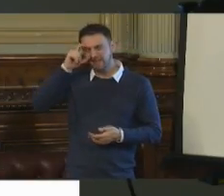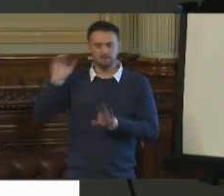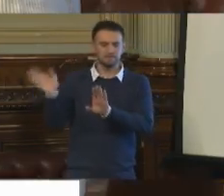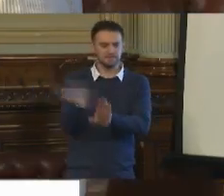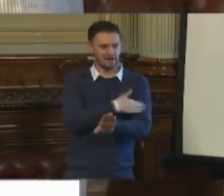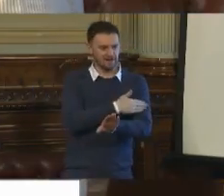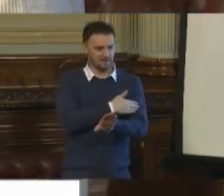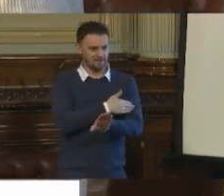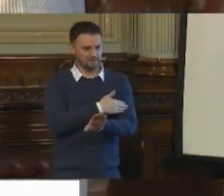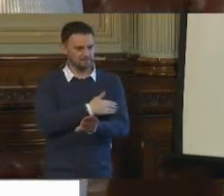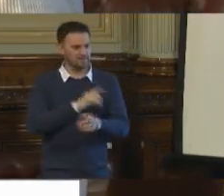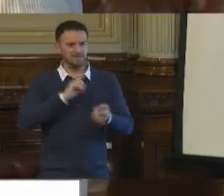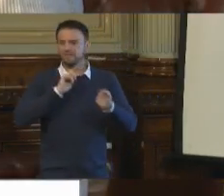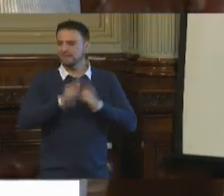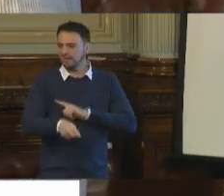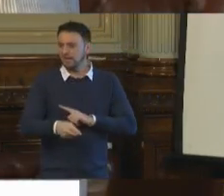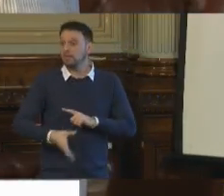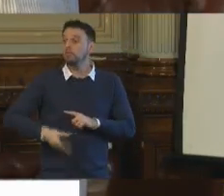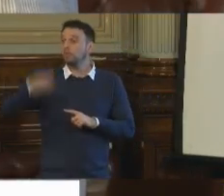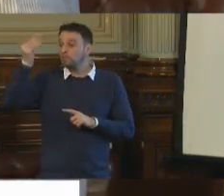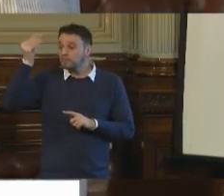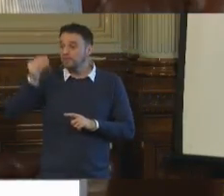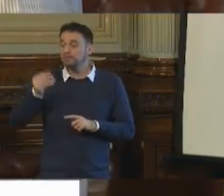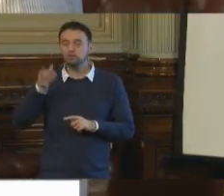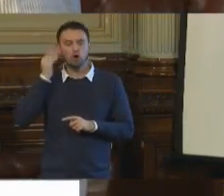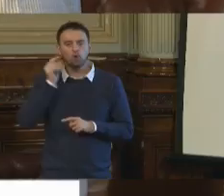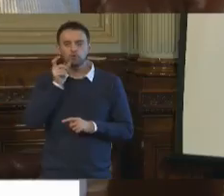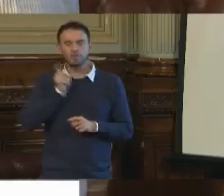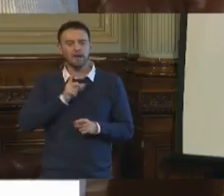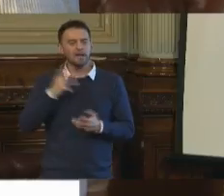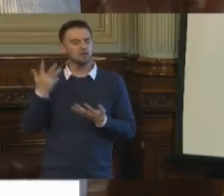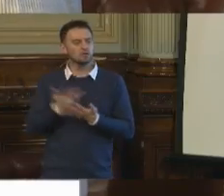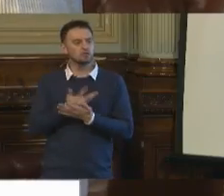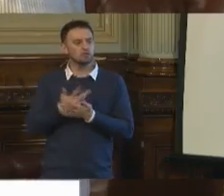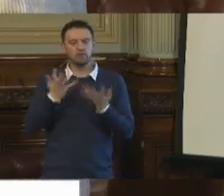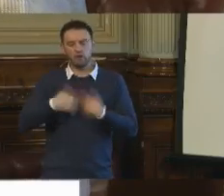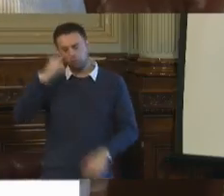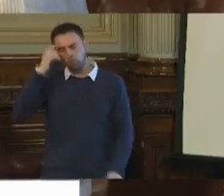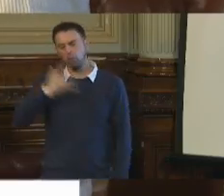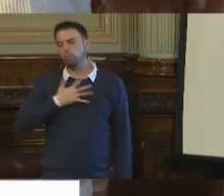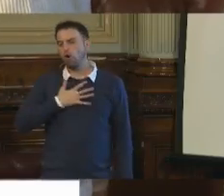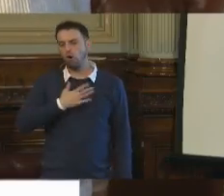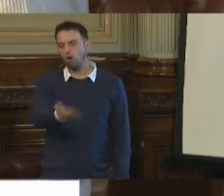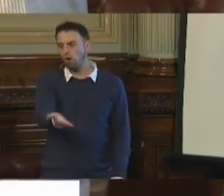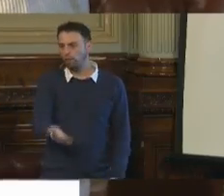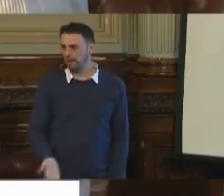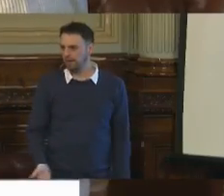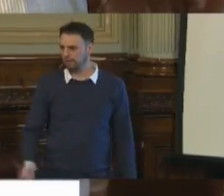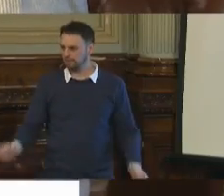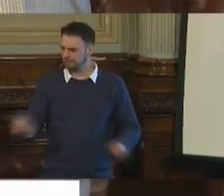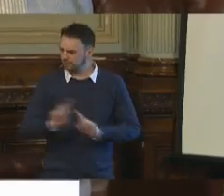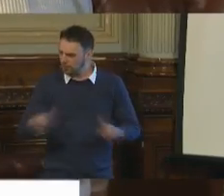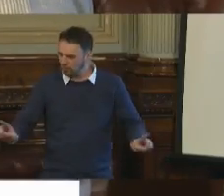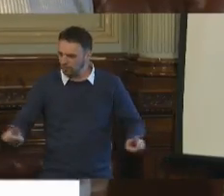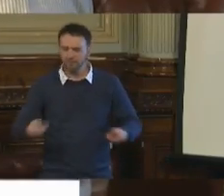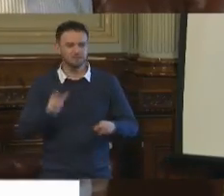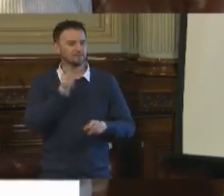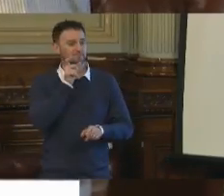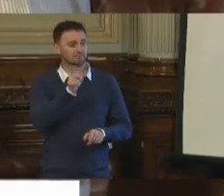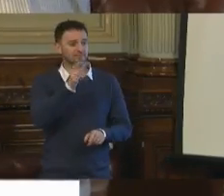a toda una visión digamos no de la que es muy difícil después que la persona pueda salir por sí misma por eso hablaba de la palabra que